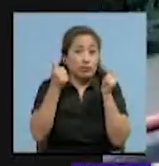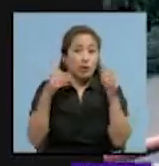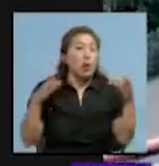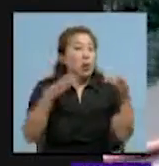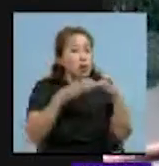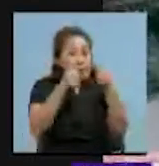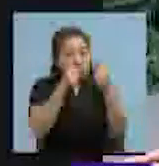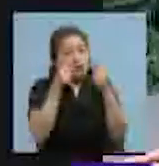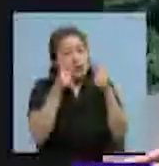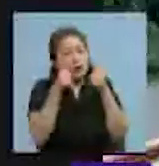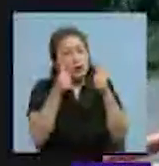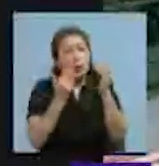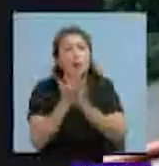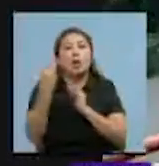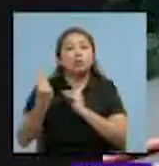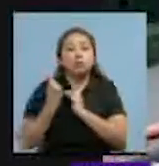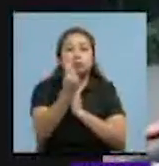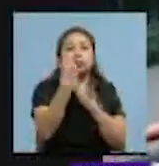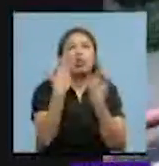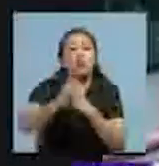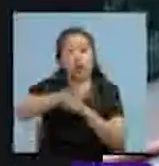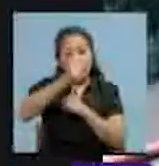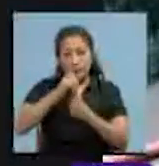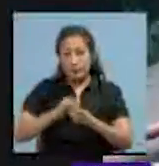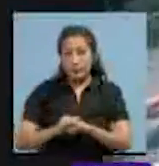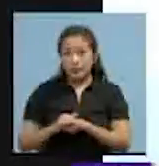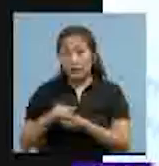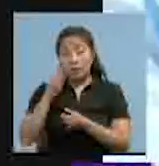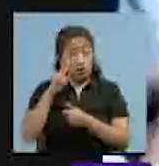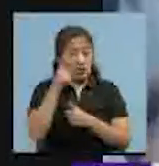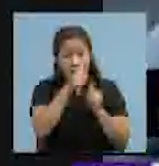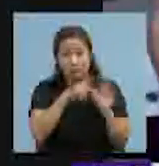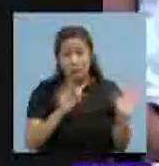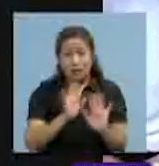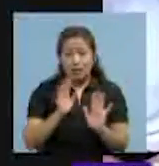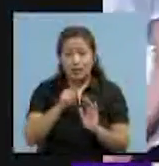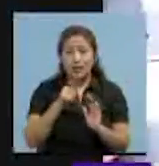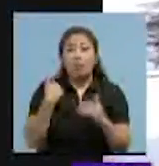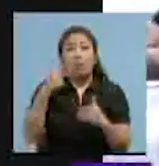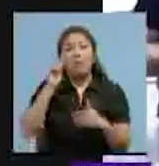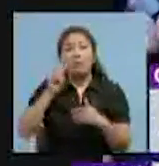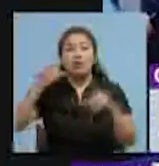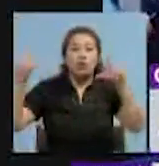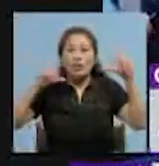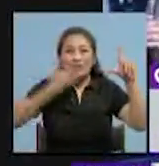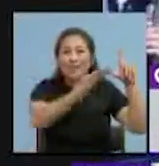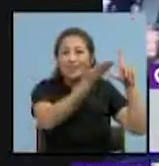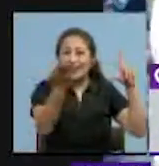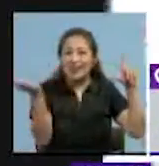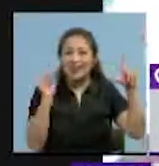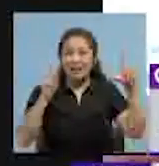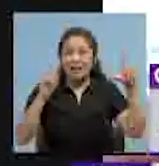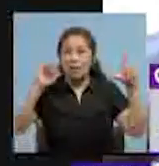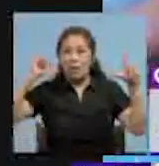sí, ojalá salgamos para adelante y ganemos. Bueno, ahí está, uno de los chicos que están aquí. Y bueno, van a ver una imagen general. Ahora vamos a